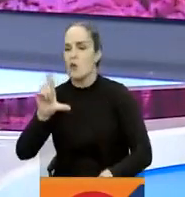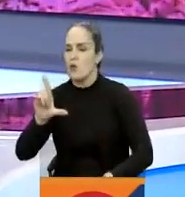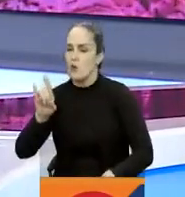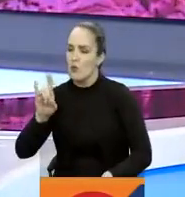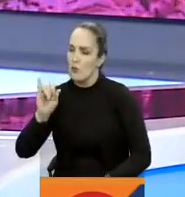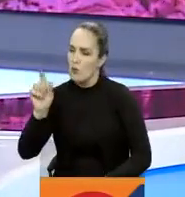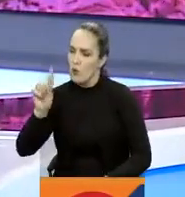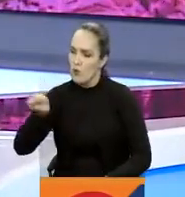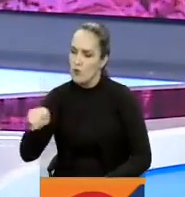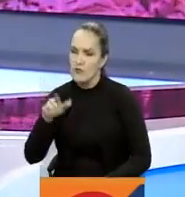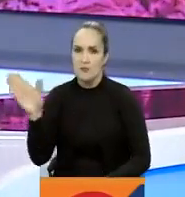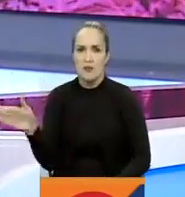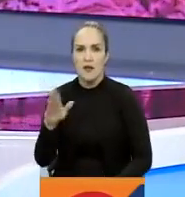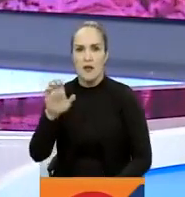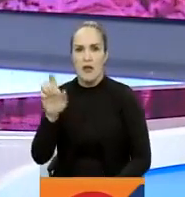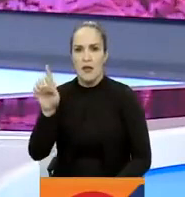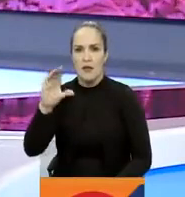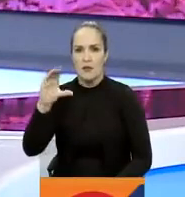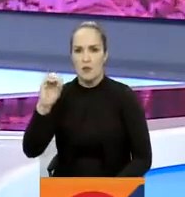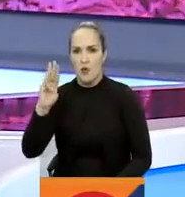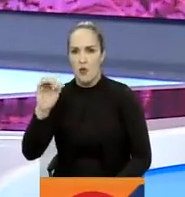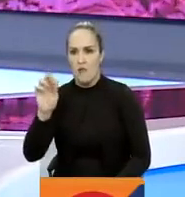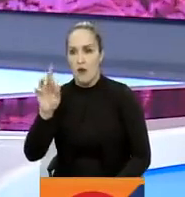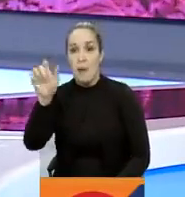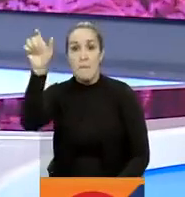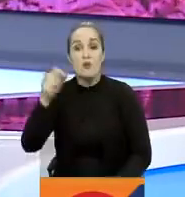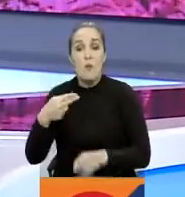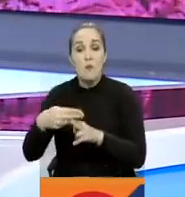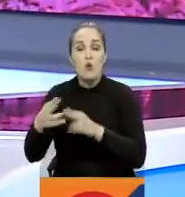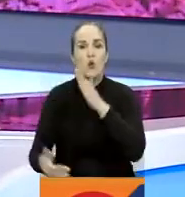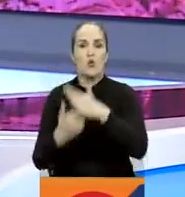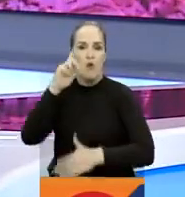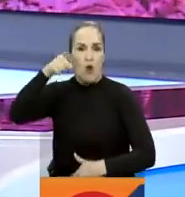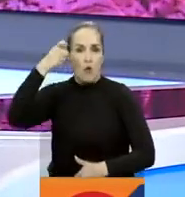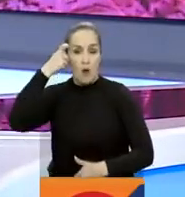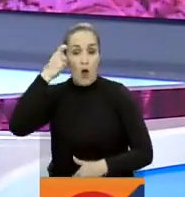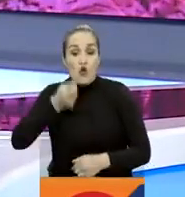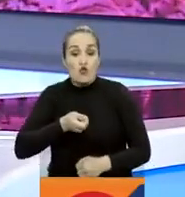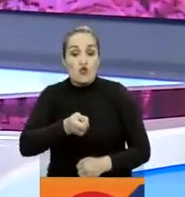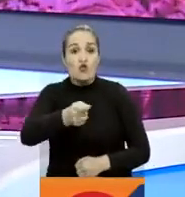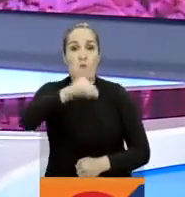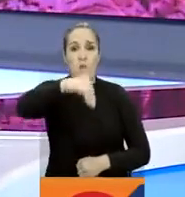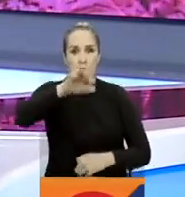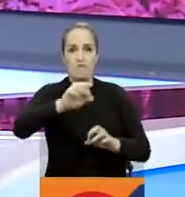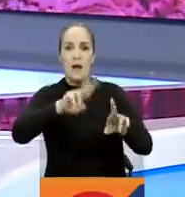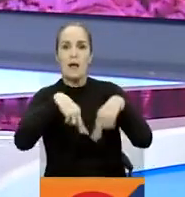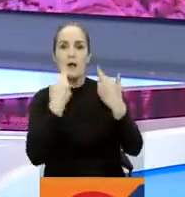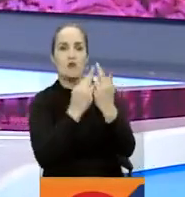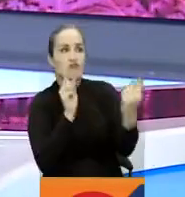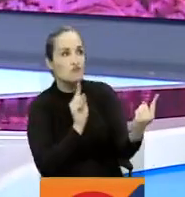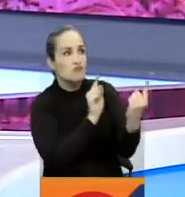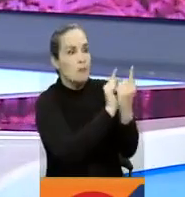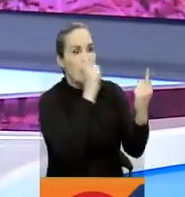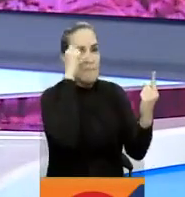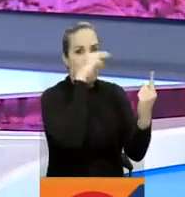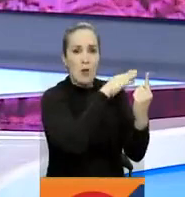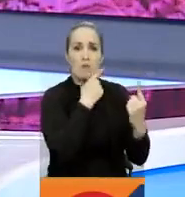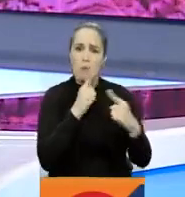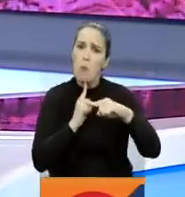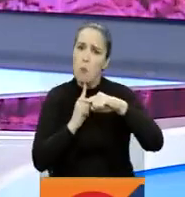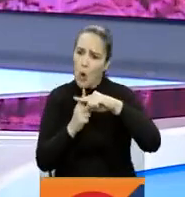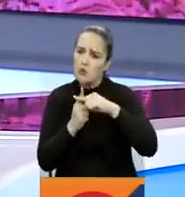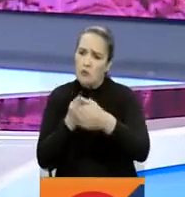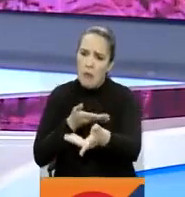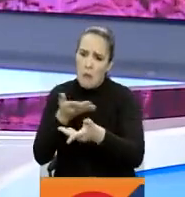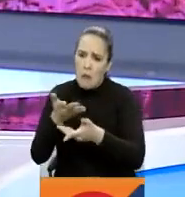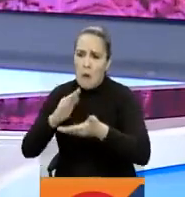próximo gobernador precisamente. Y este, el martes, se reunirá con el presidente Gustavo Petro. Se declaró optimista por los avances de los diálogos